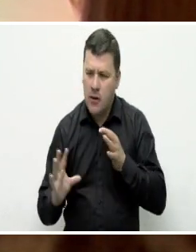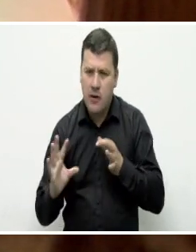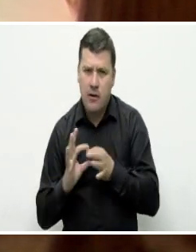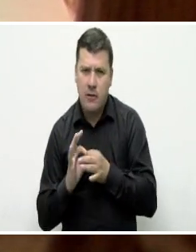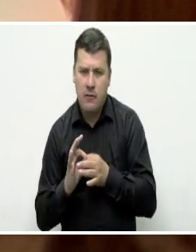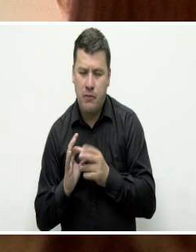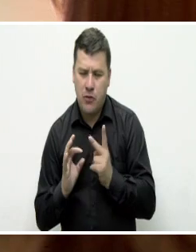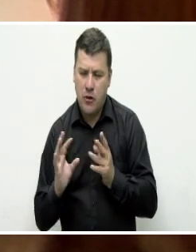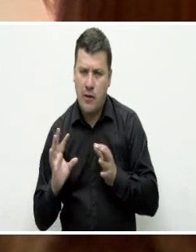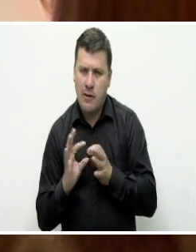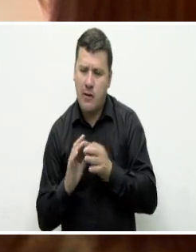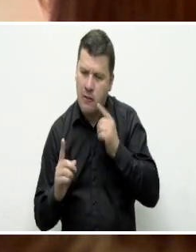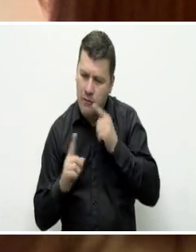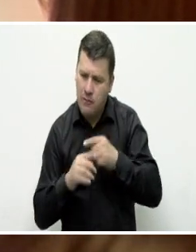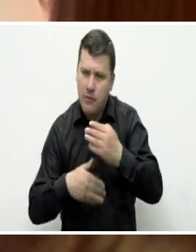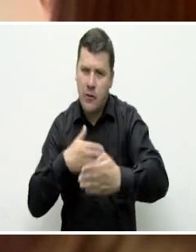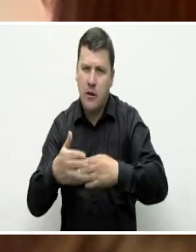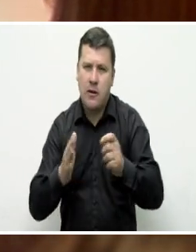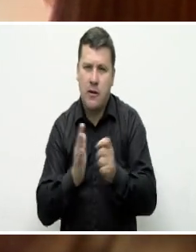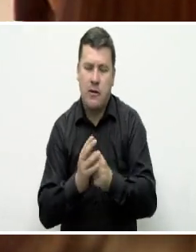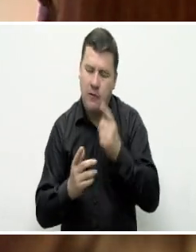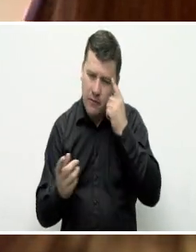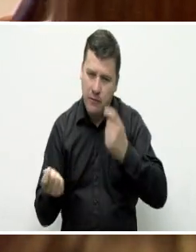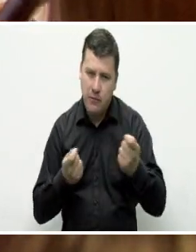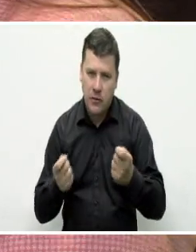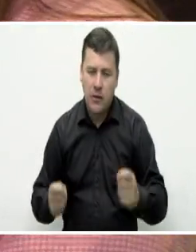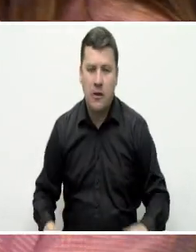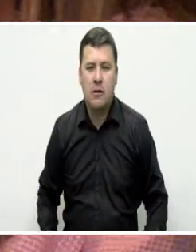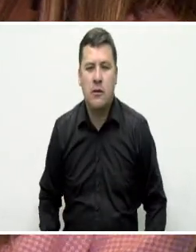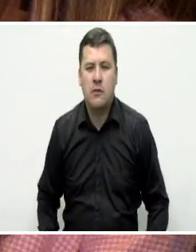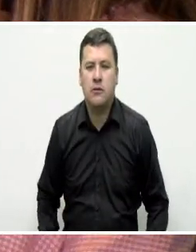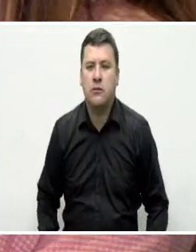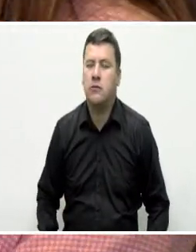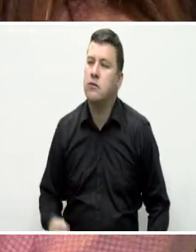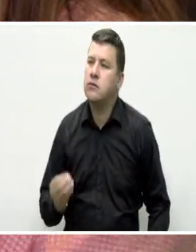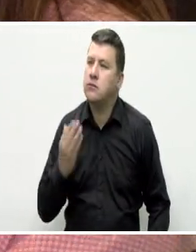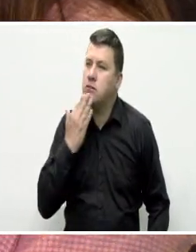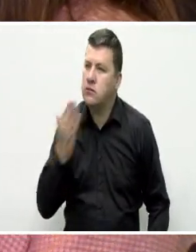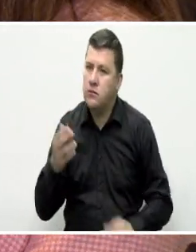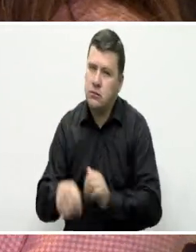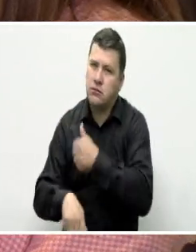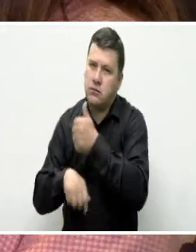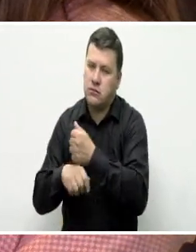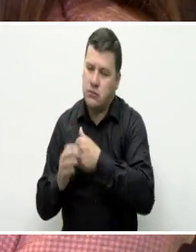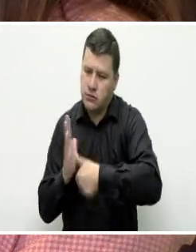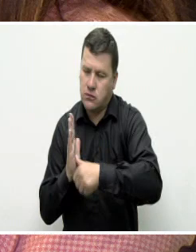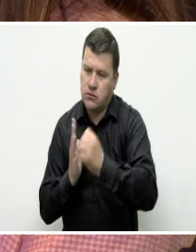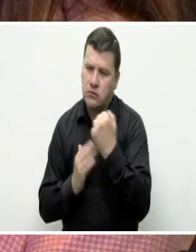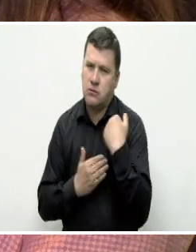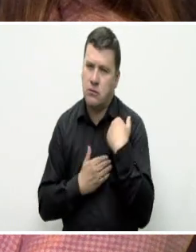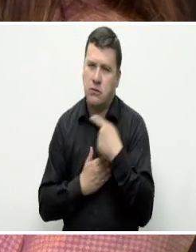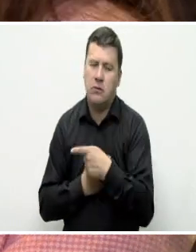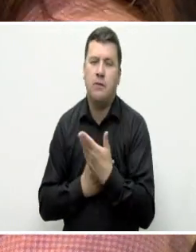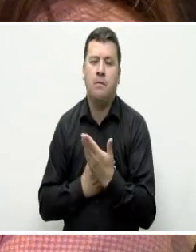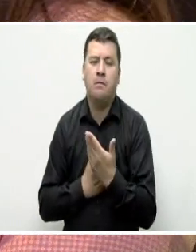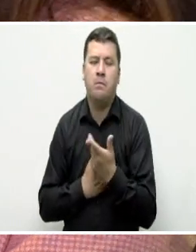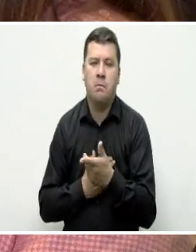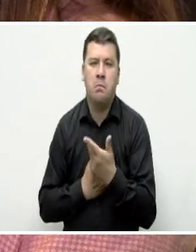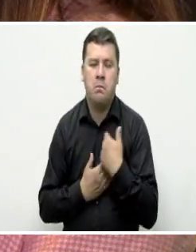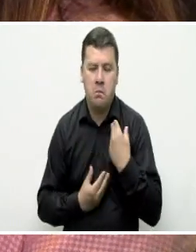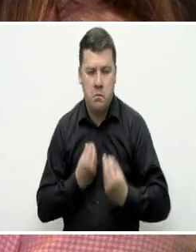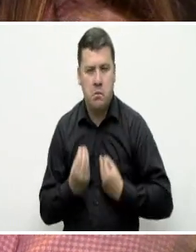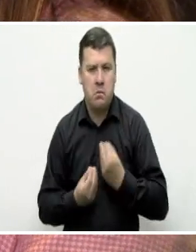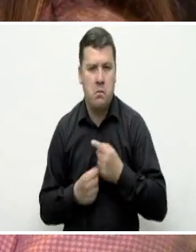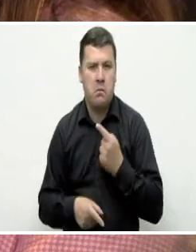entre ambas partes para adelantar esta estrategia. Muchas gracias, señor registrador. Conocemos de las acciones que viene